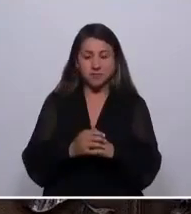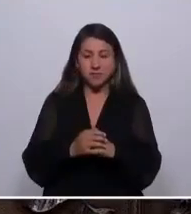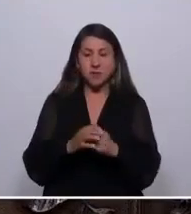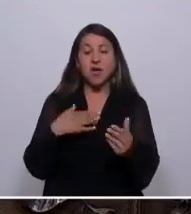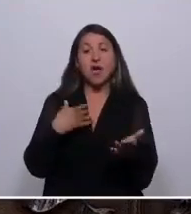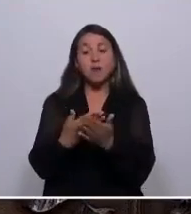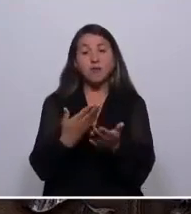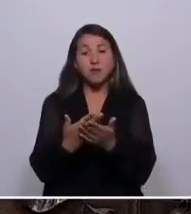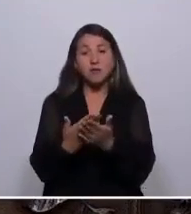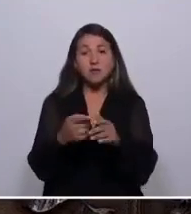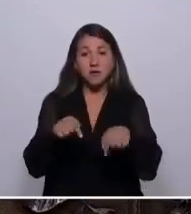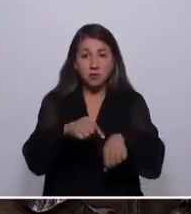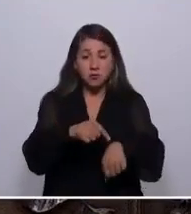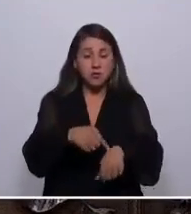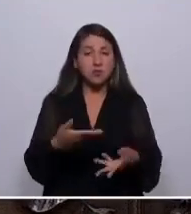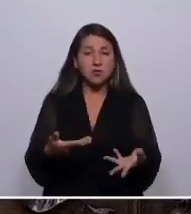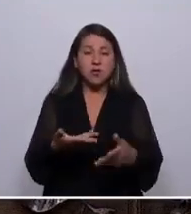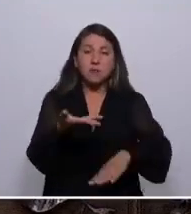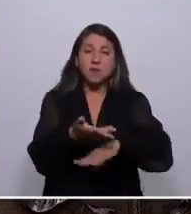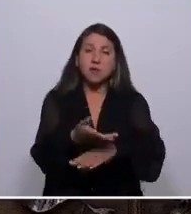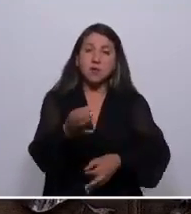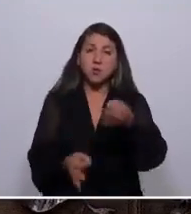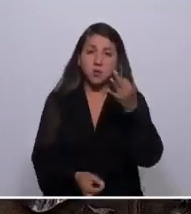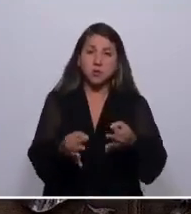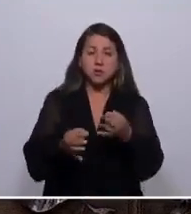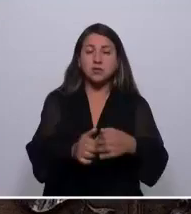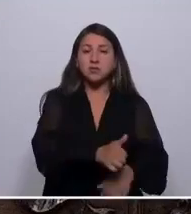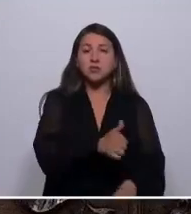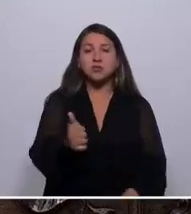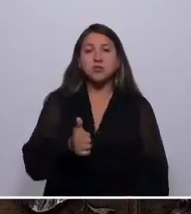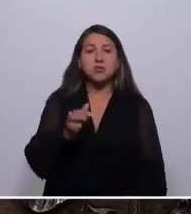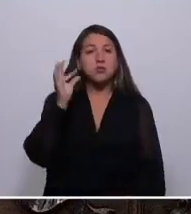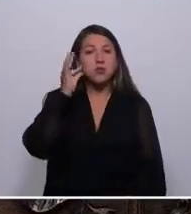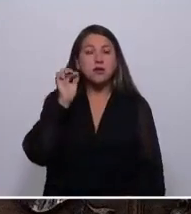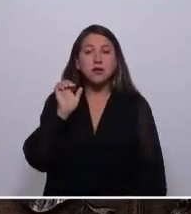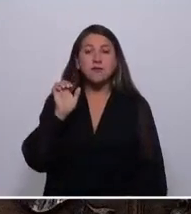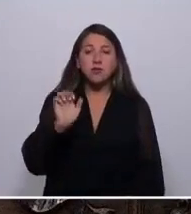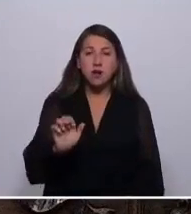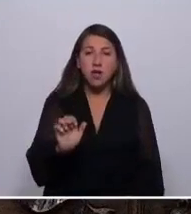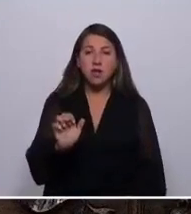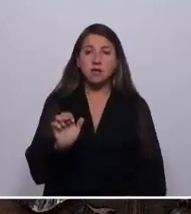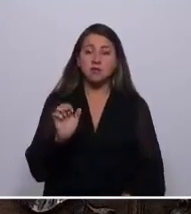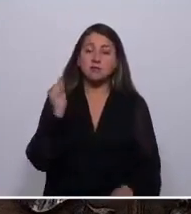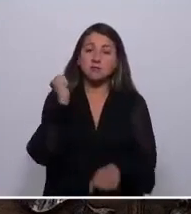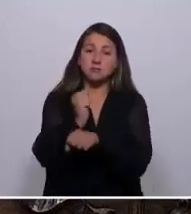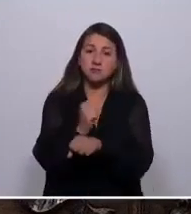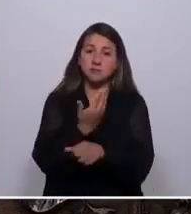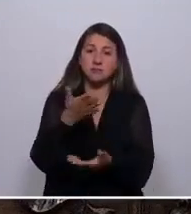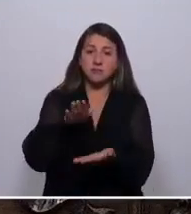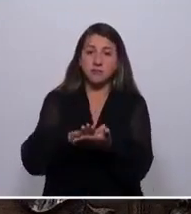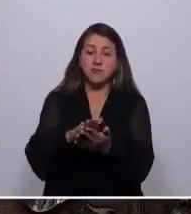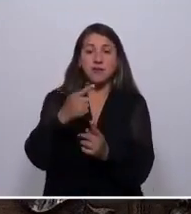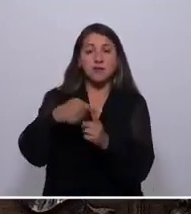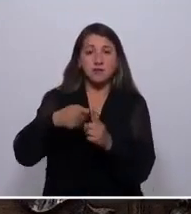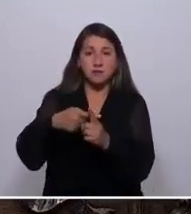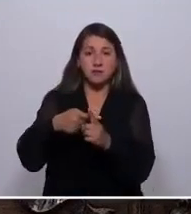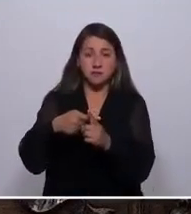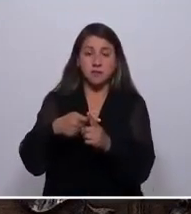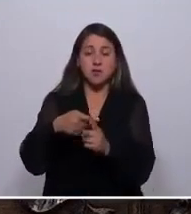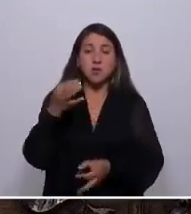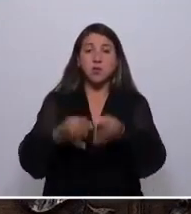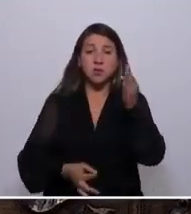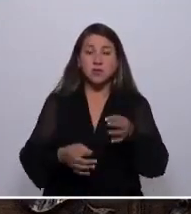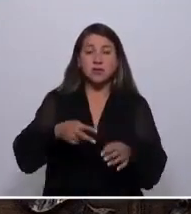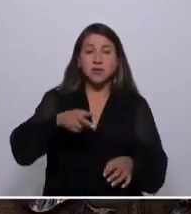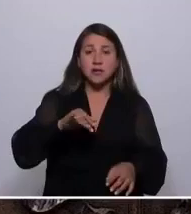Aprovecho esta instancia para pedir justicia por todas las mujeres violadas, torturadas, mutiladas, abusadas y asesinadas. Justicia para